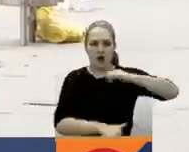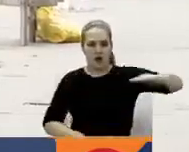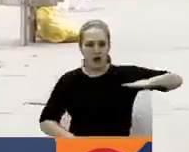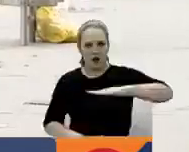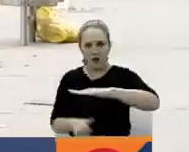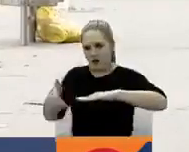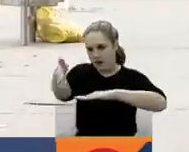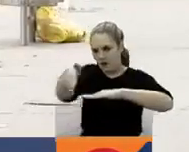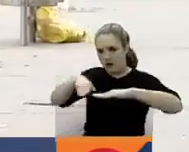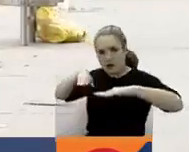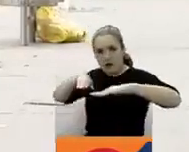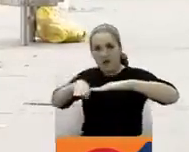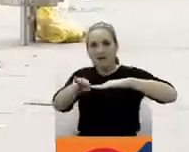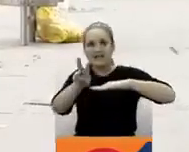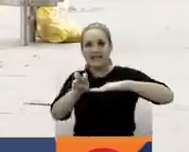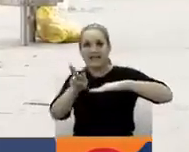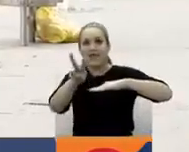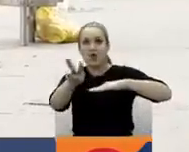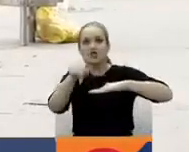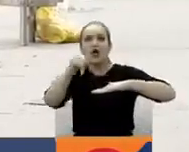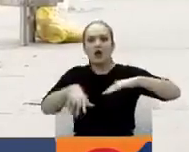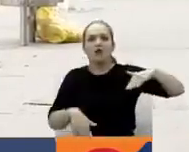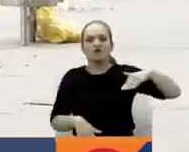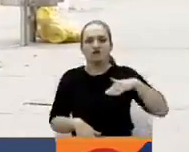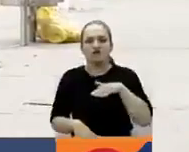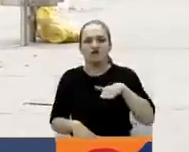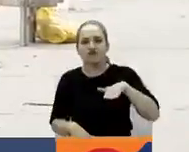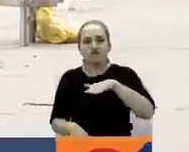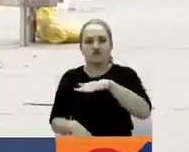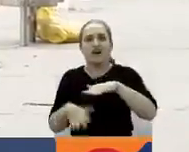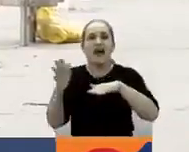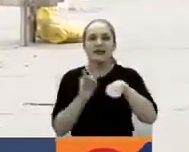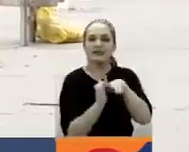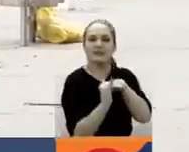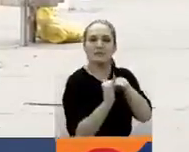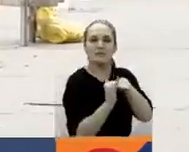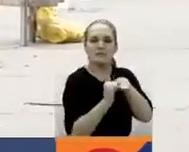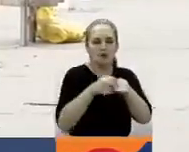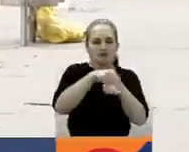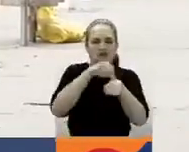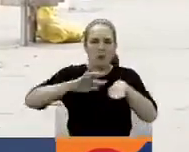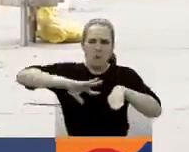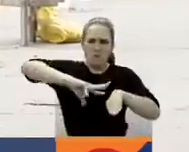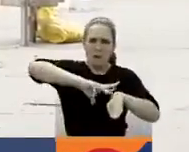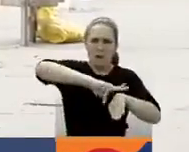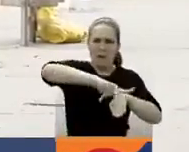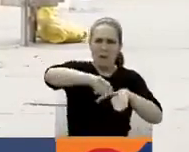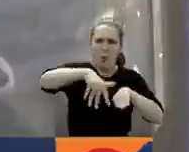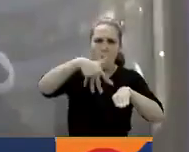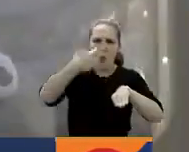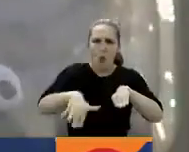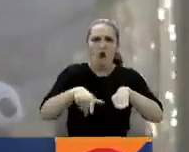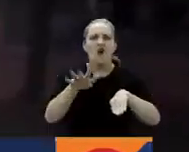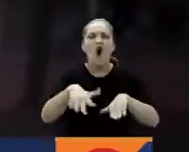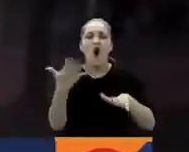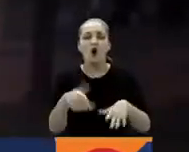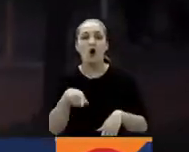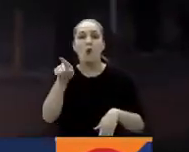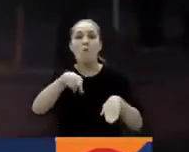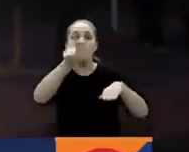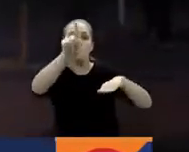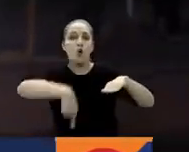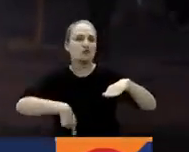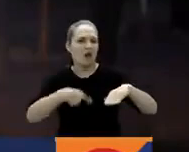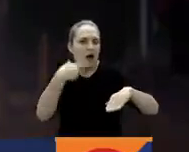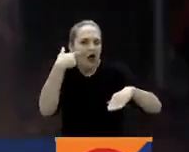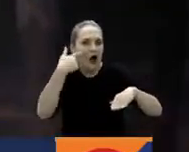se registró un robo masivo a un bus del SITP. ¿Y cuál es la modalidad de estos delincuentes? Se suben al SITP como